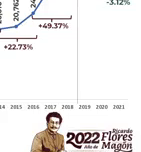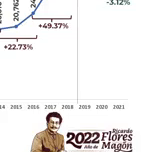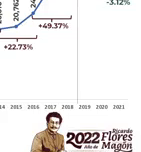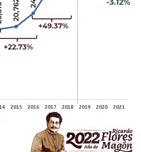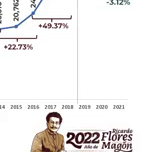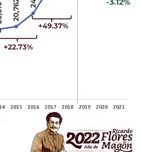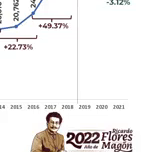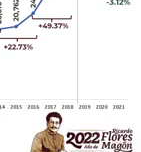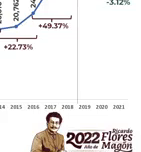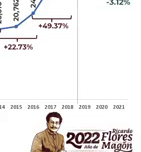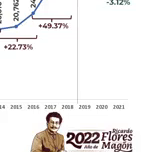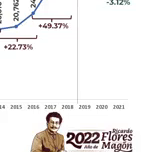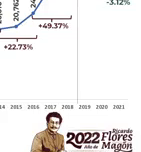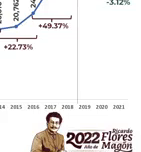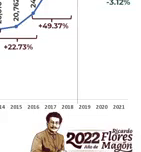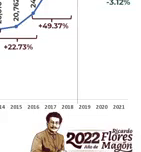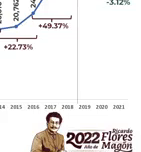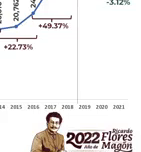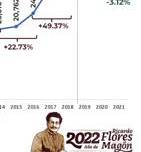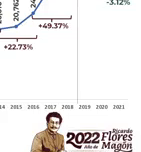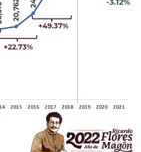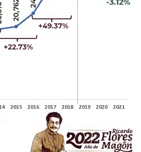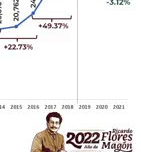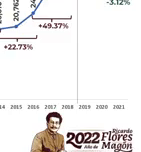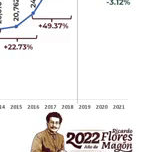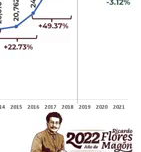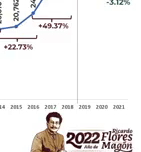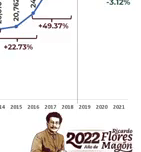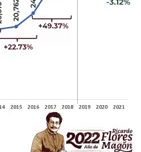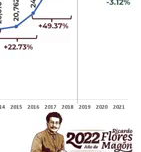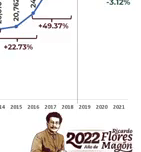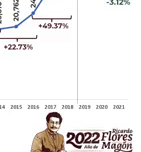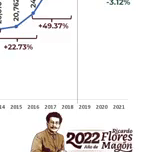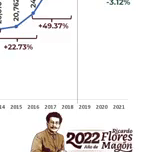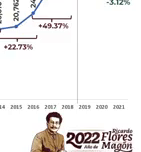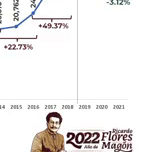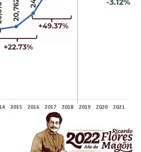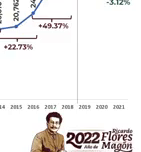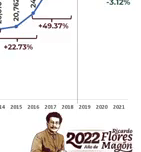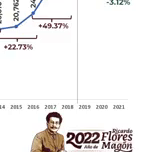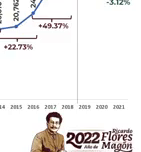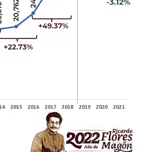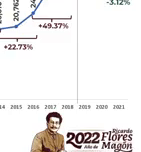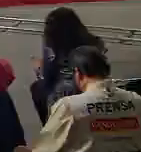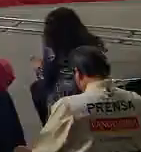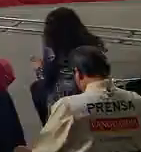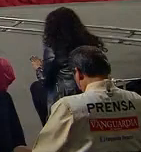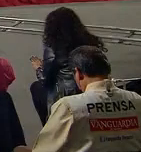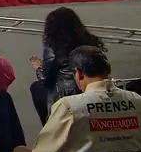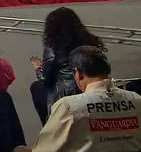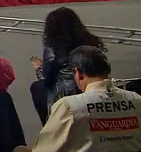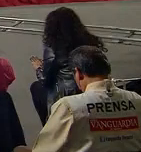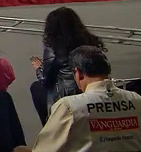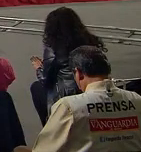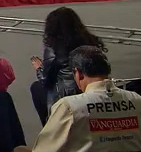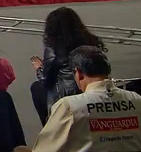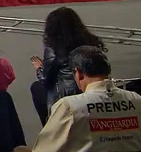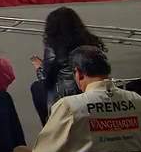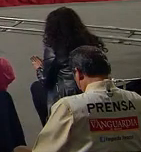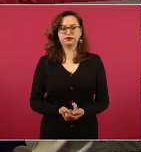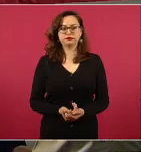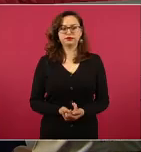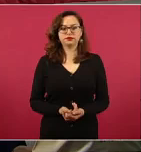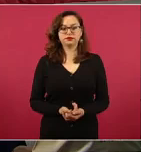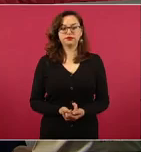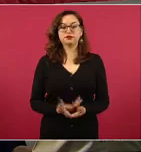estatales y regionales. También agradecer el trabajo de la Secretaría de la Defensa, de la Secretaría